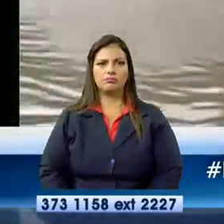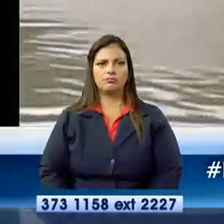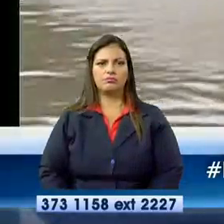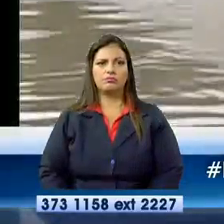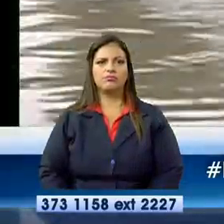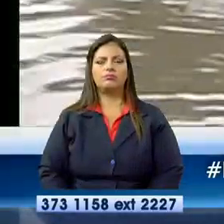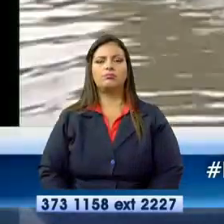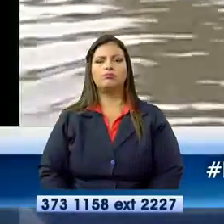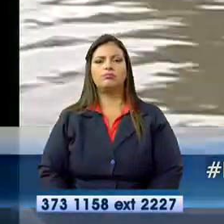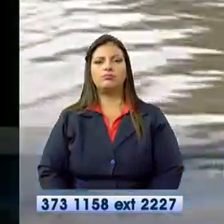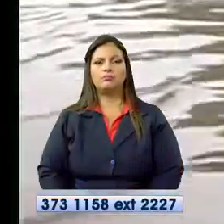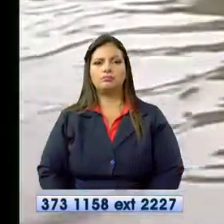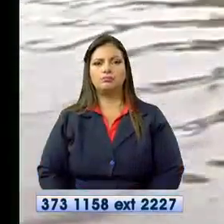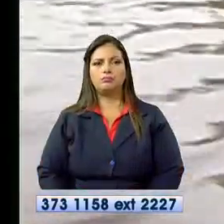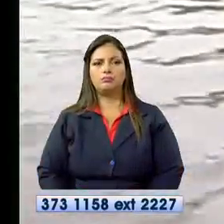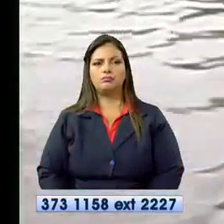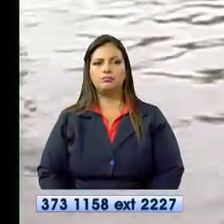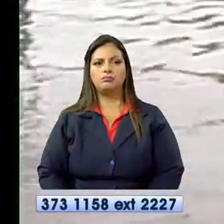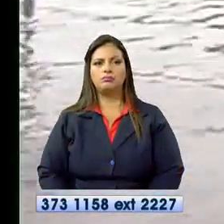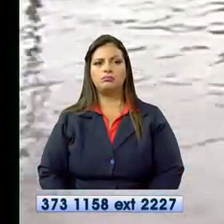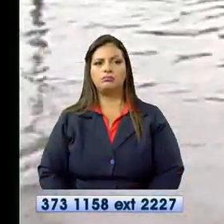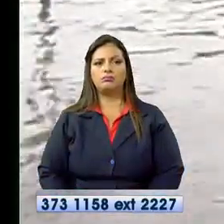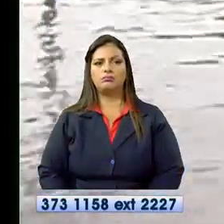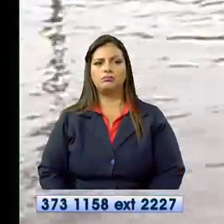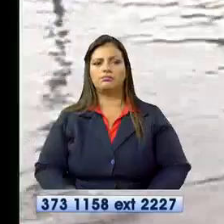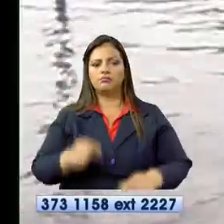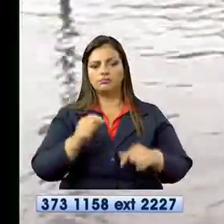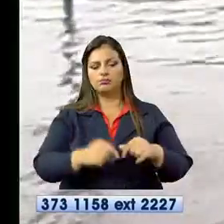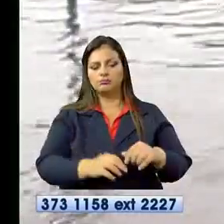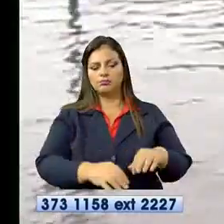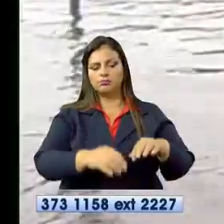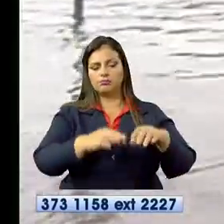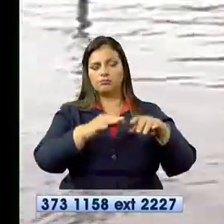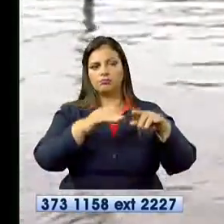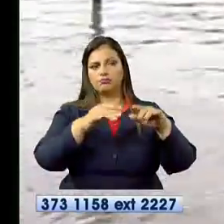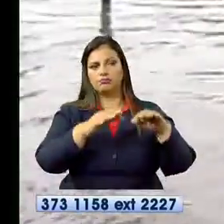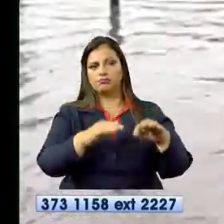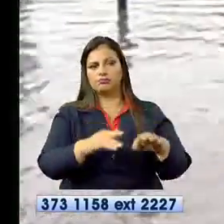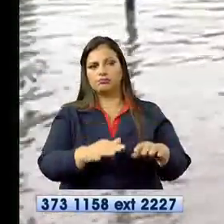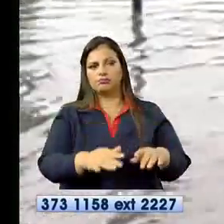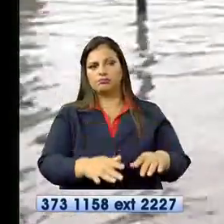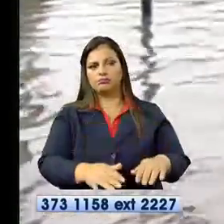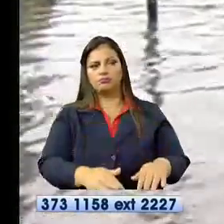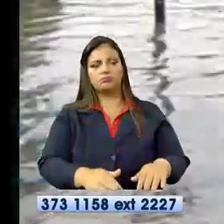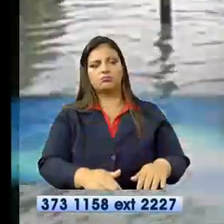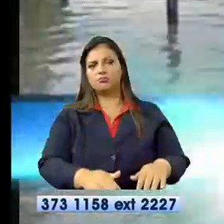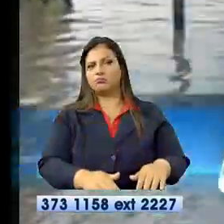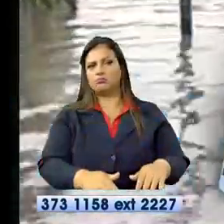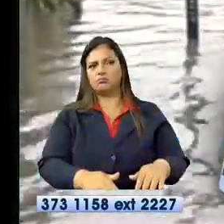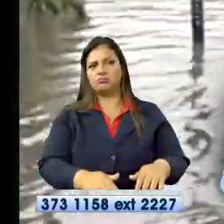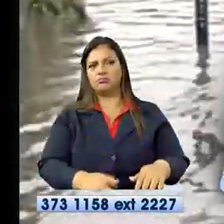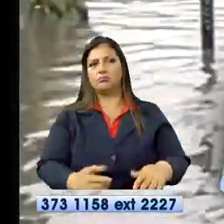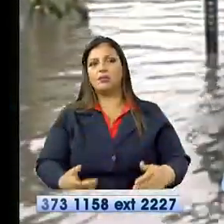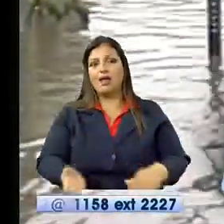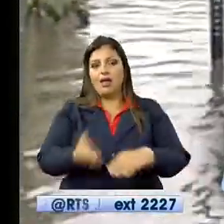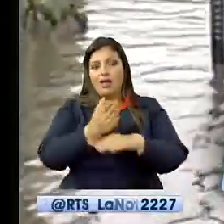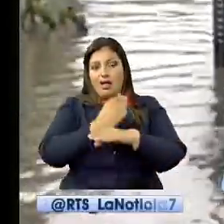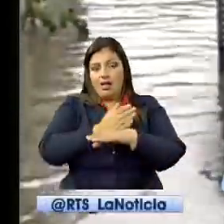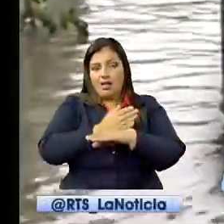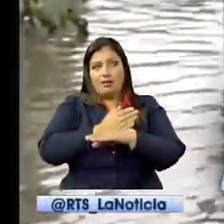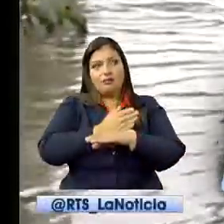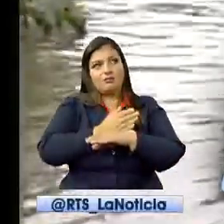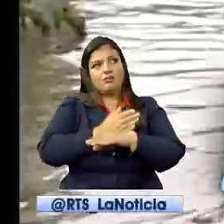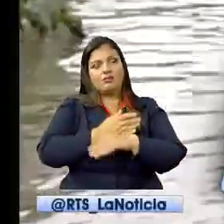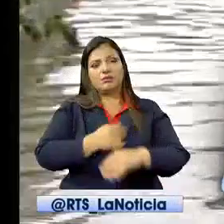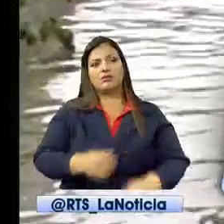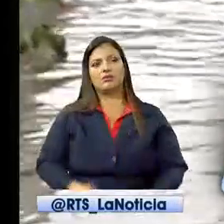para no quedar junto a esta poza de agua lodosa. En la mañana, según lo que